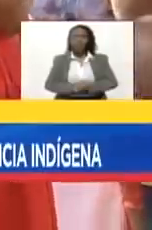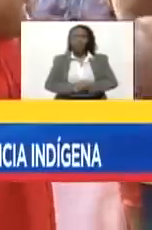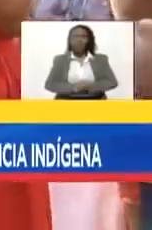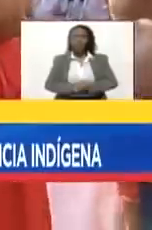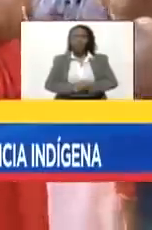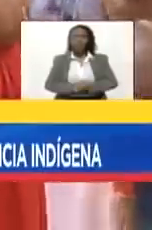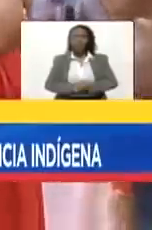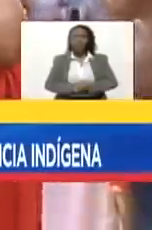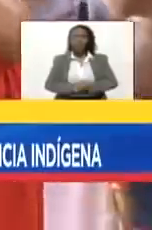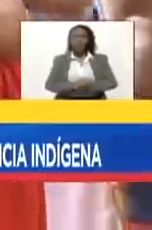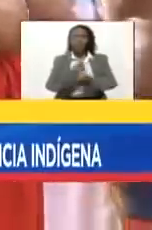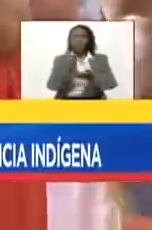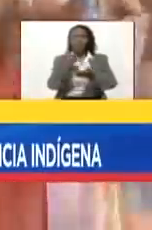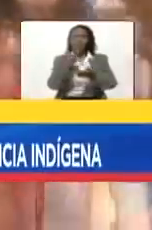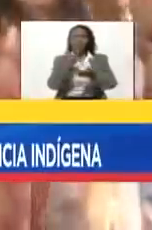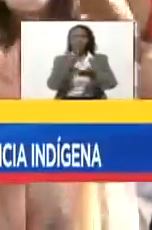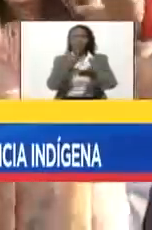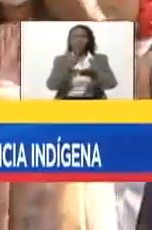Chaima,